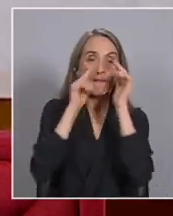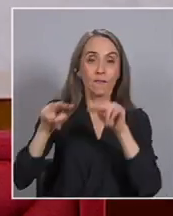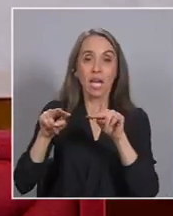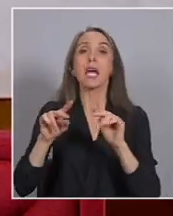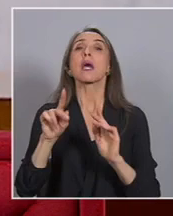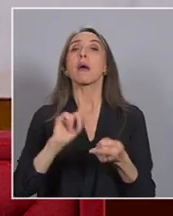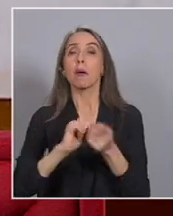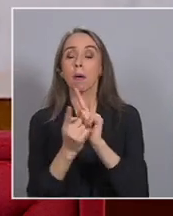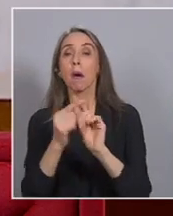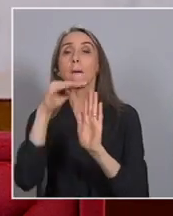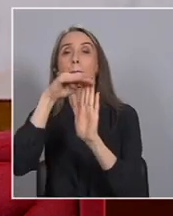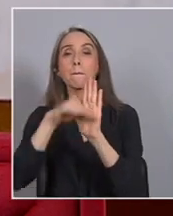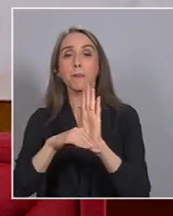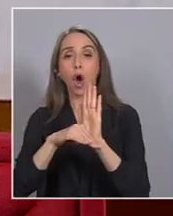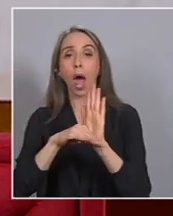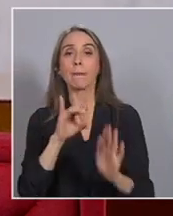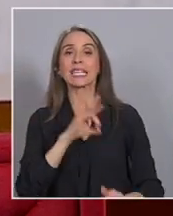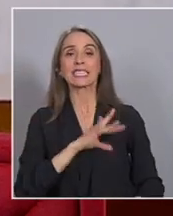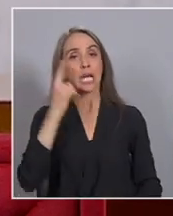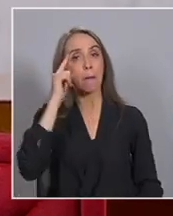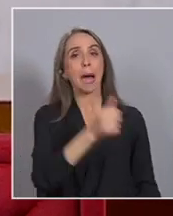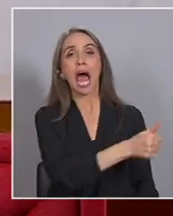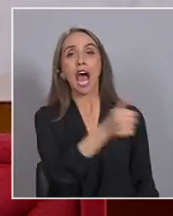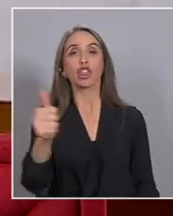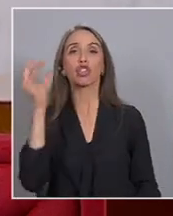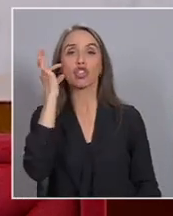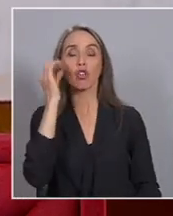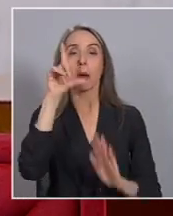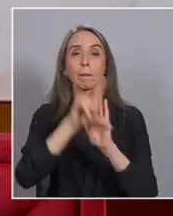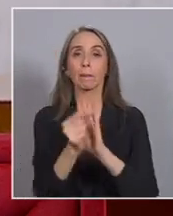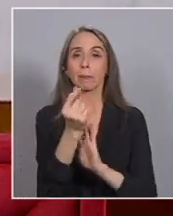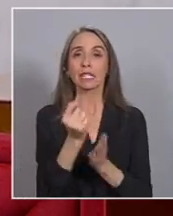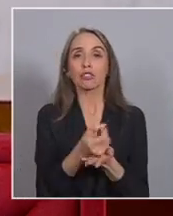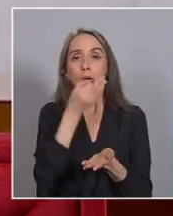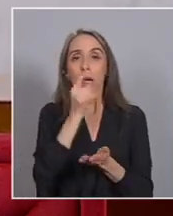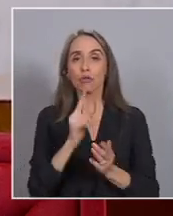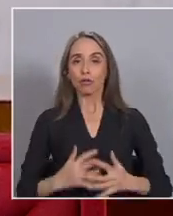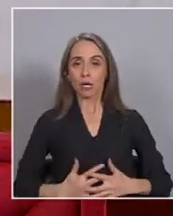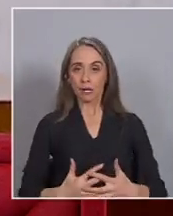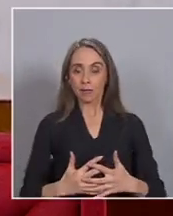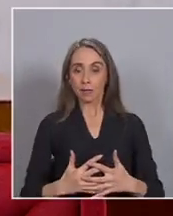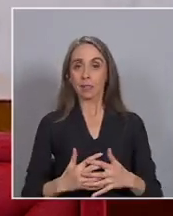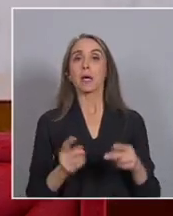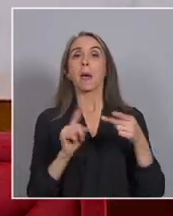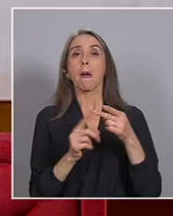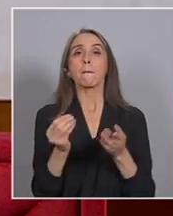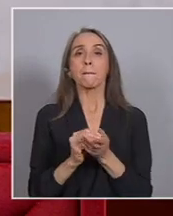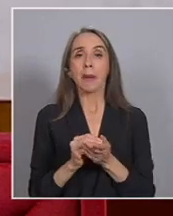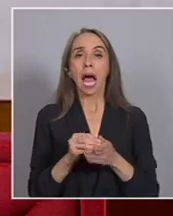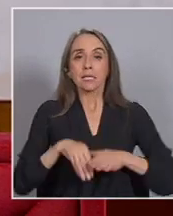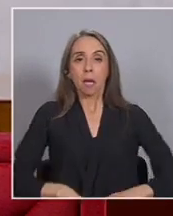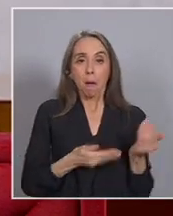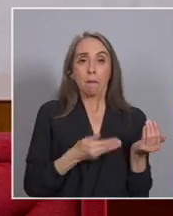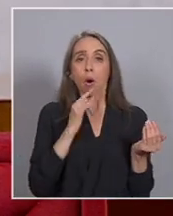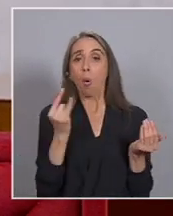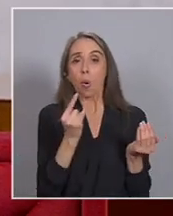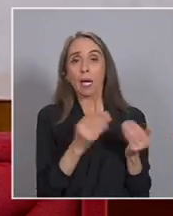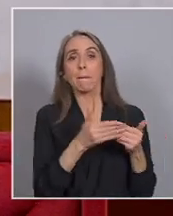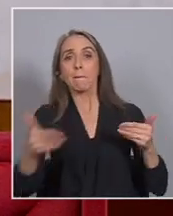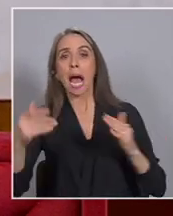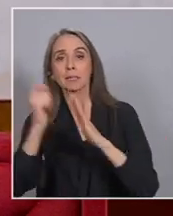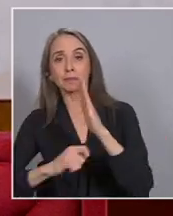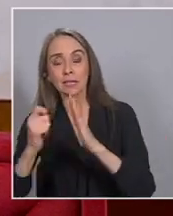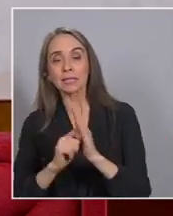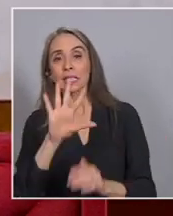través del programa Chile para Todas, en donde, por ejemplo, rebajamos el precio de anticonceptivos, extendimos el postnatal de emergencia, aumentamos